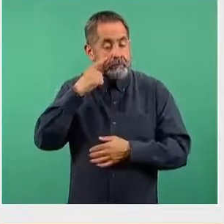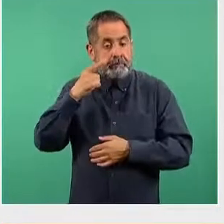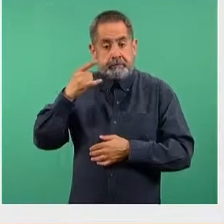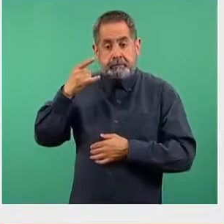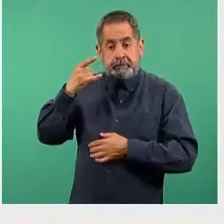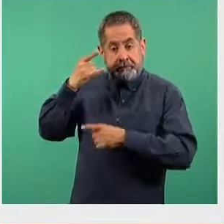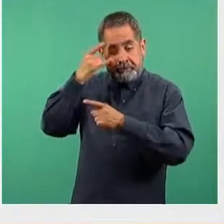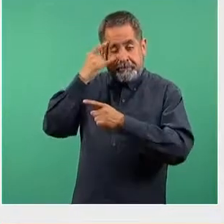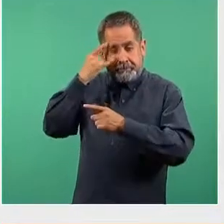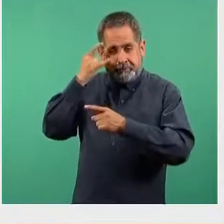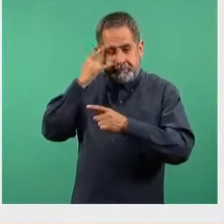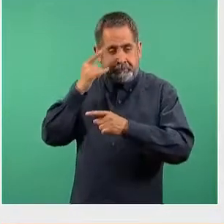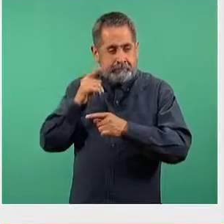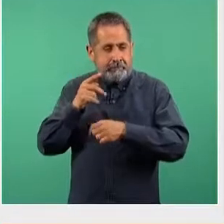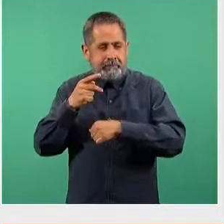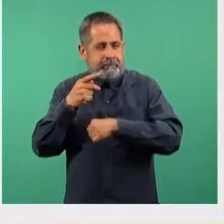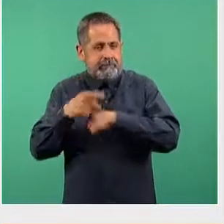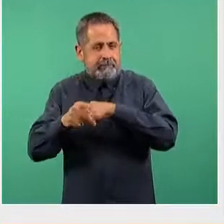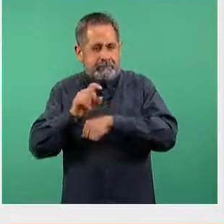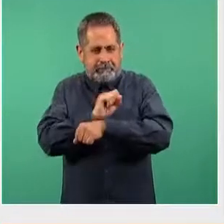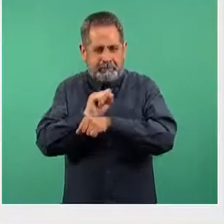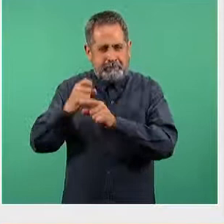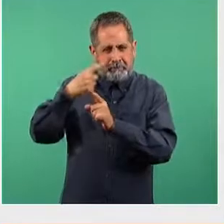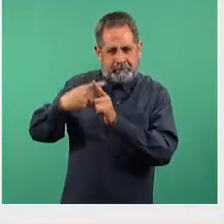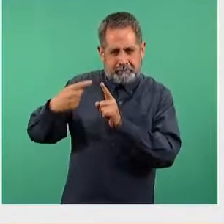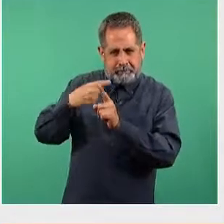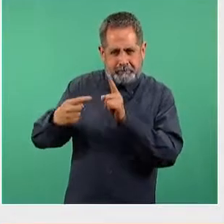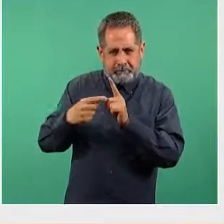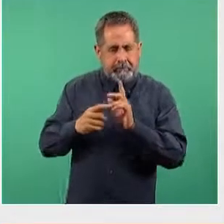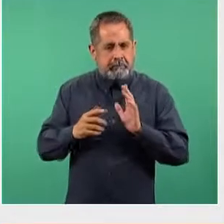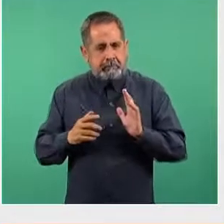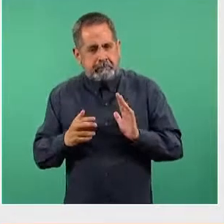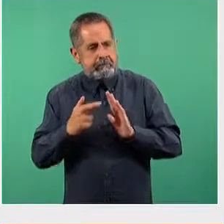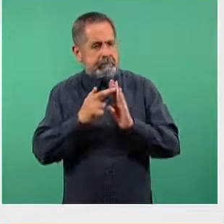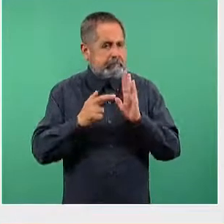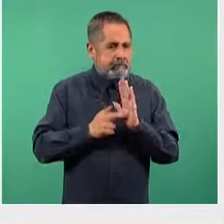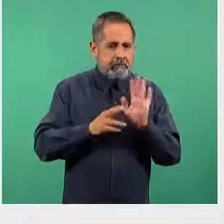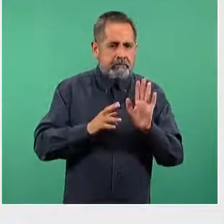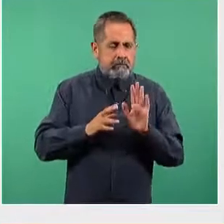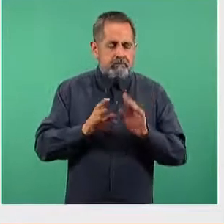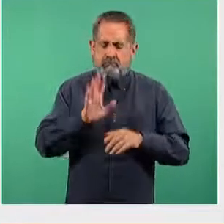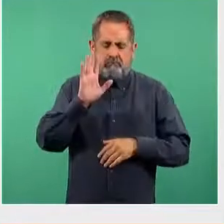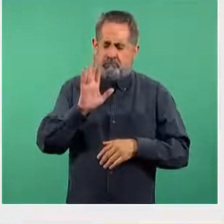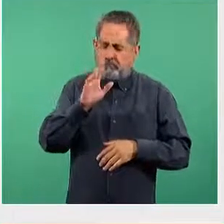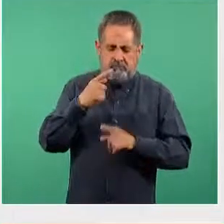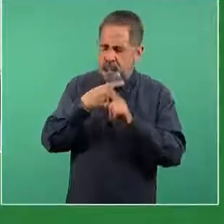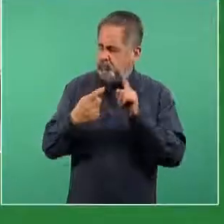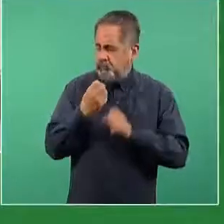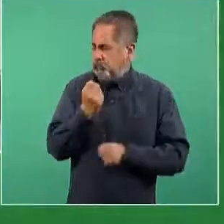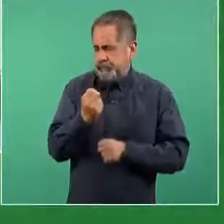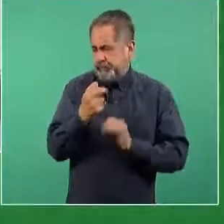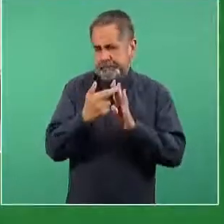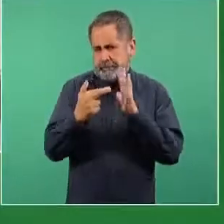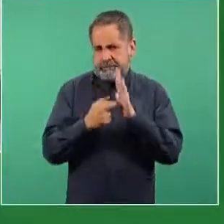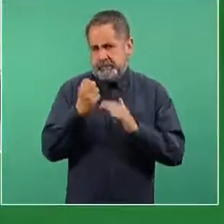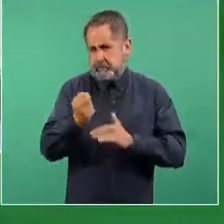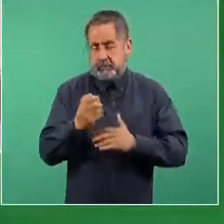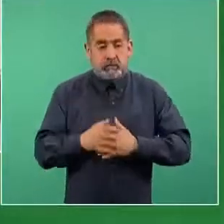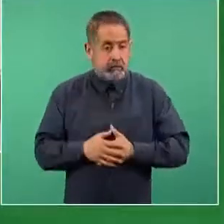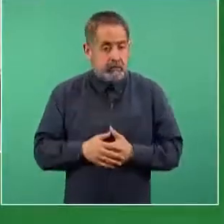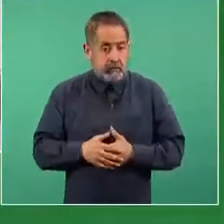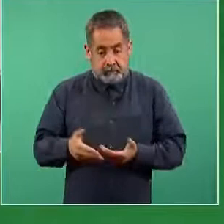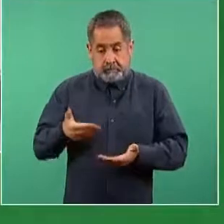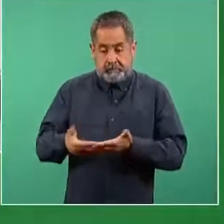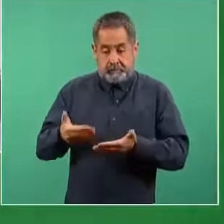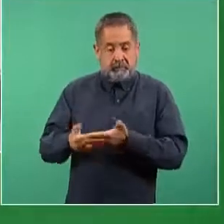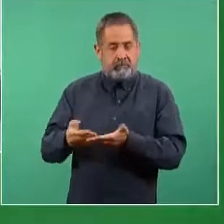presentaba condiciones de riesgo medio, nos regían las medidas de riesgo alto. Actualmente que estamos en